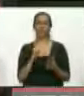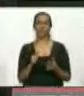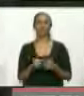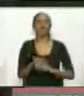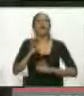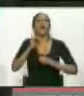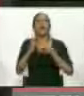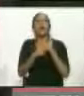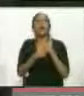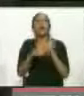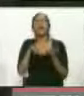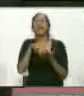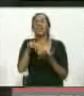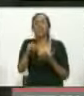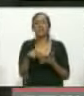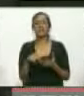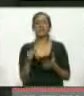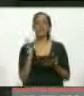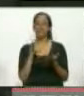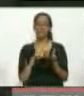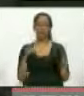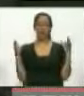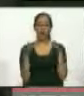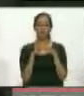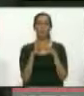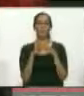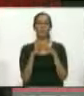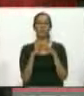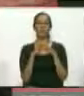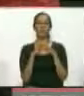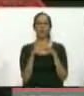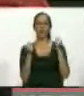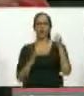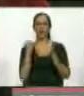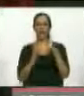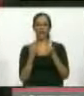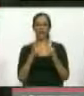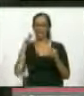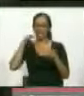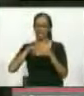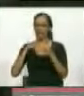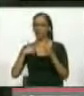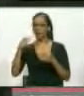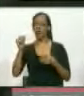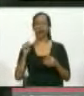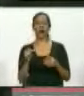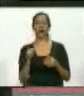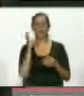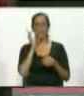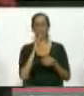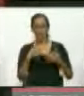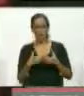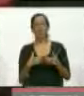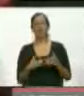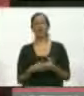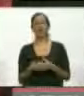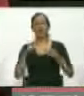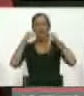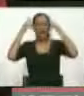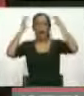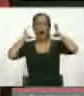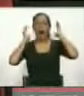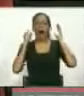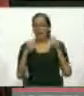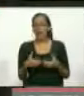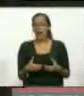juan guaidó ni que a mí no se llega a una concentración en un carrito se monta y listo caprile hecho o la cual ramón al un chico